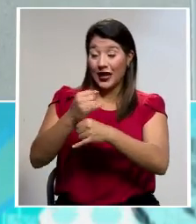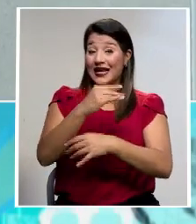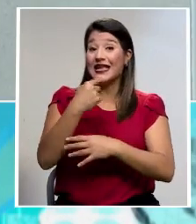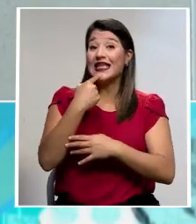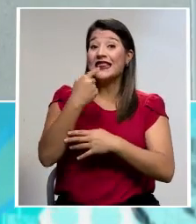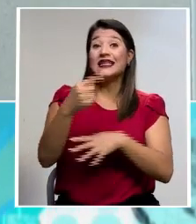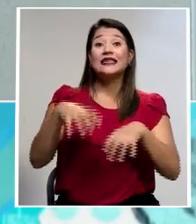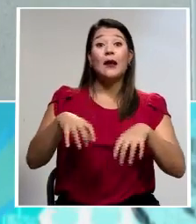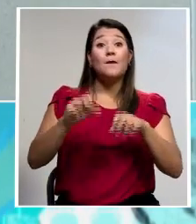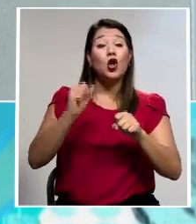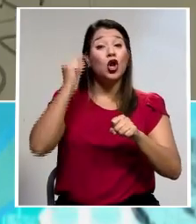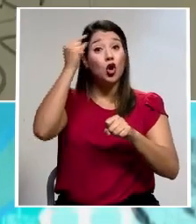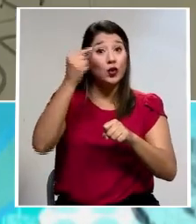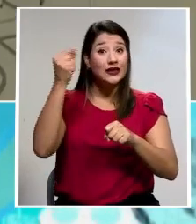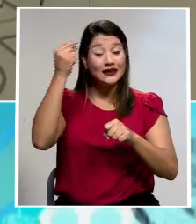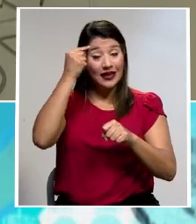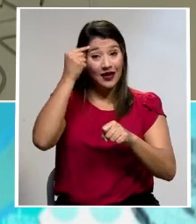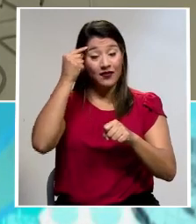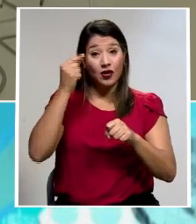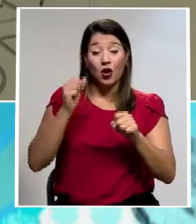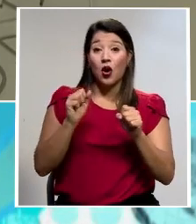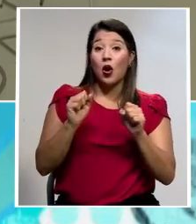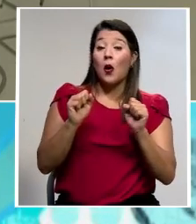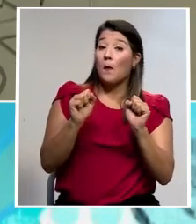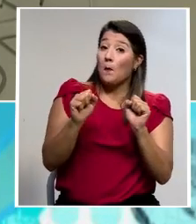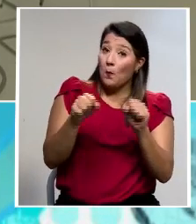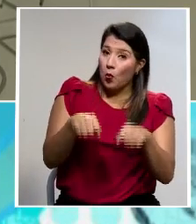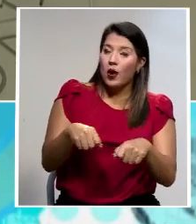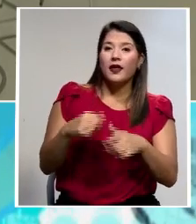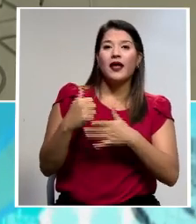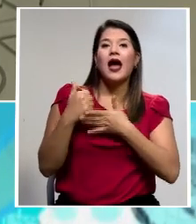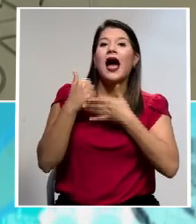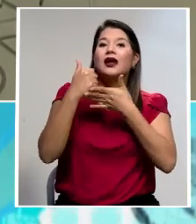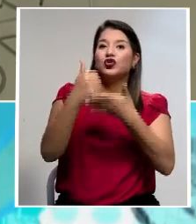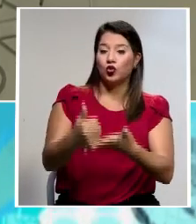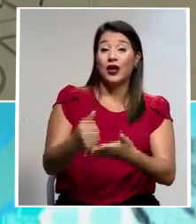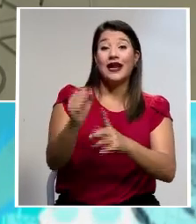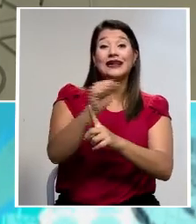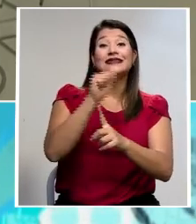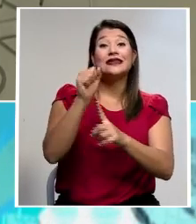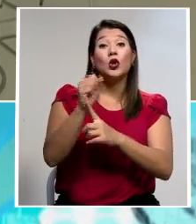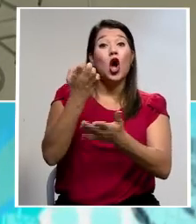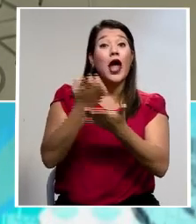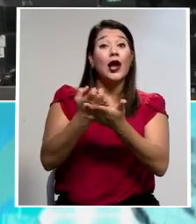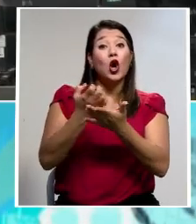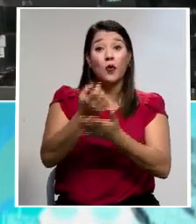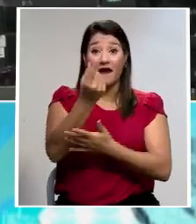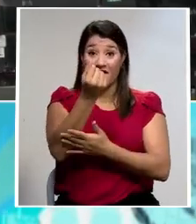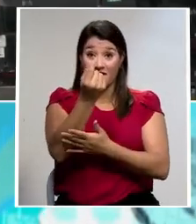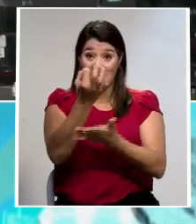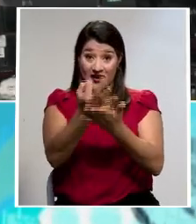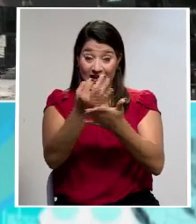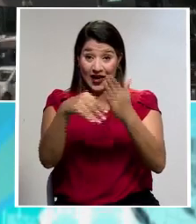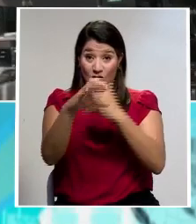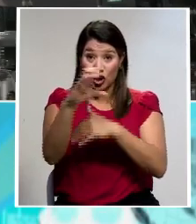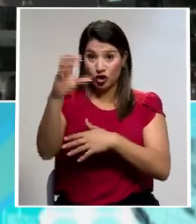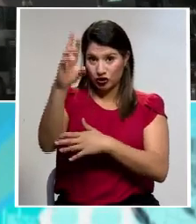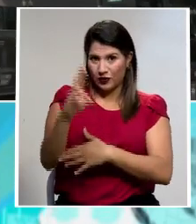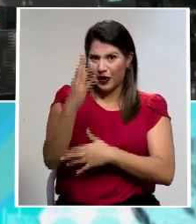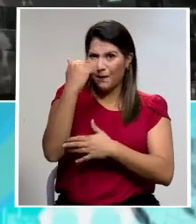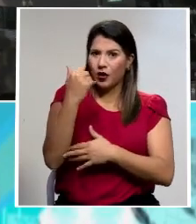Poder Ejecutivo, podría estar, pues, aliviando lo que son las finanzas de este país, que pues están